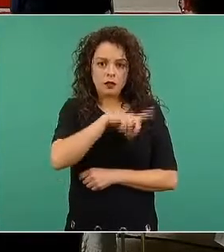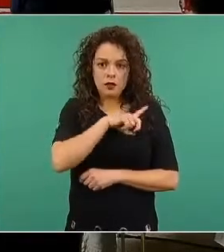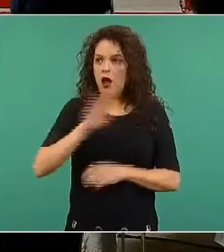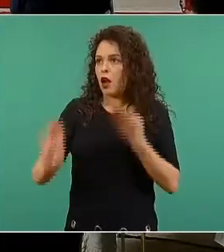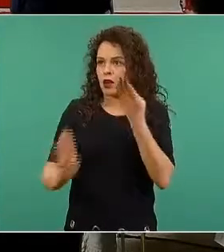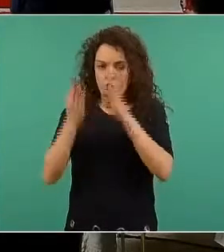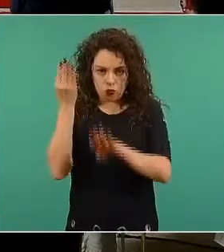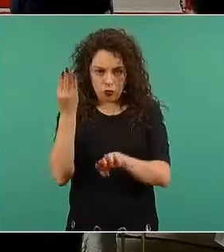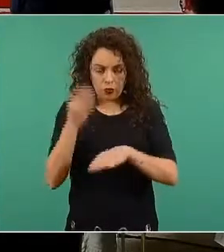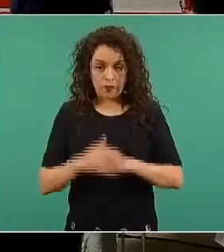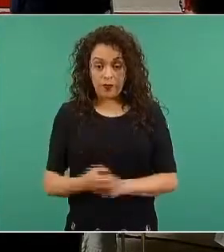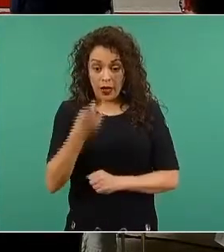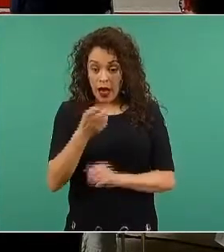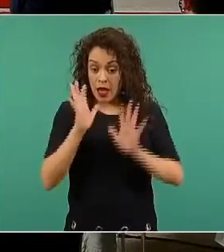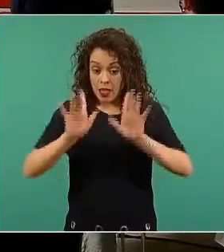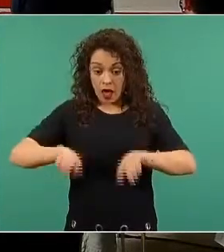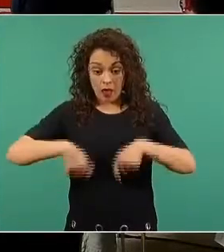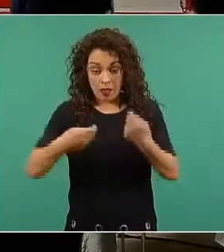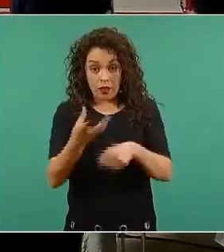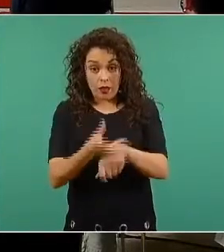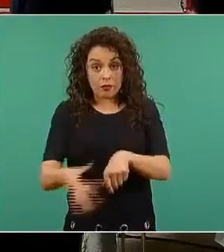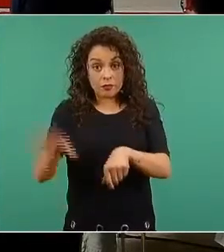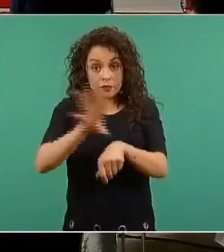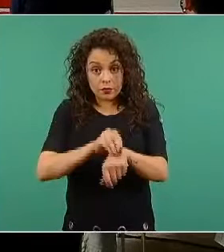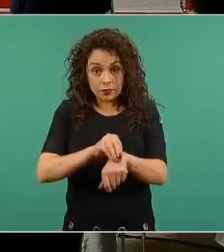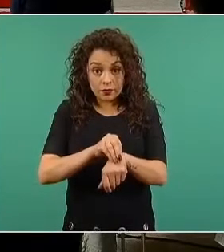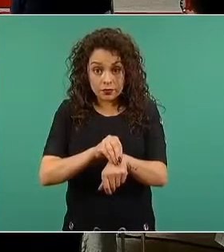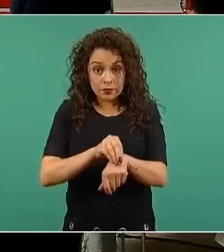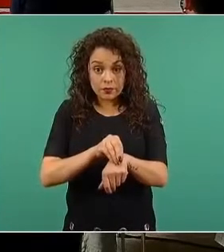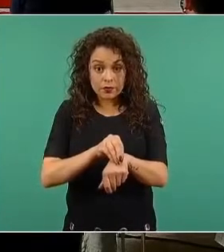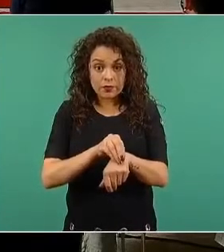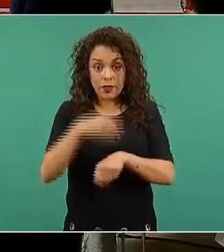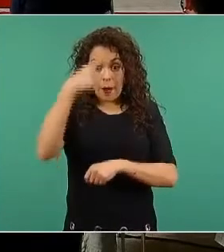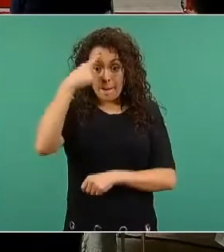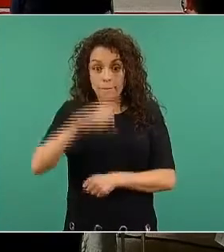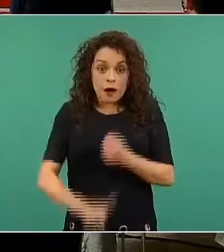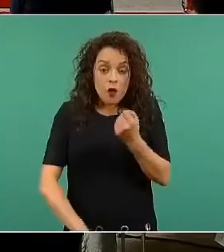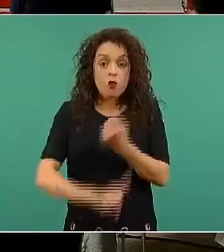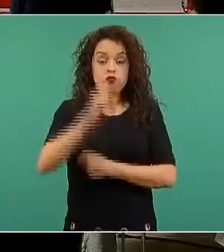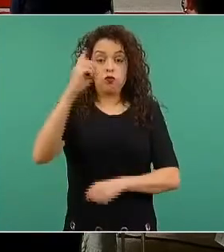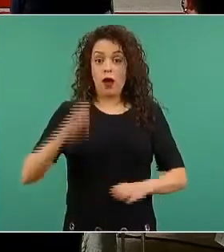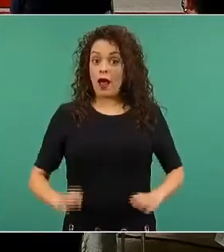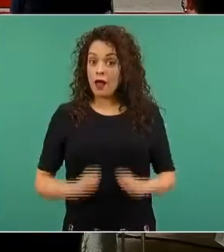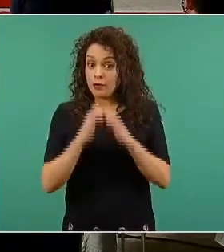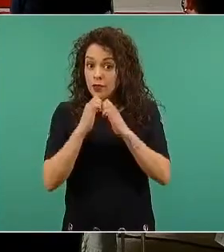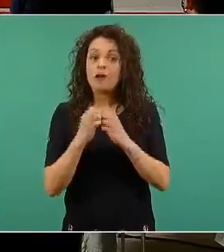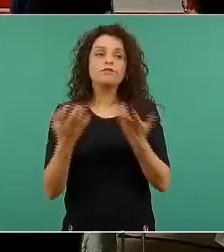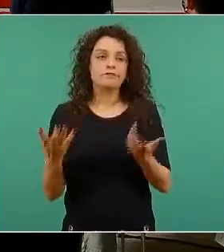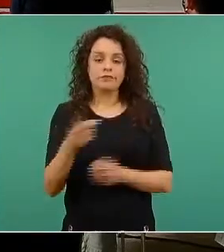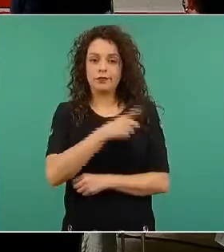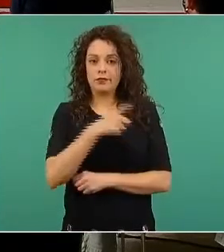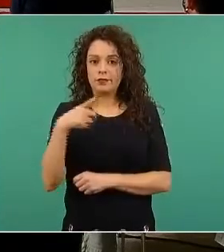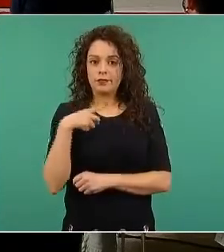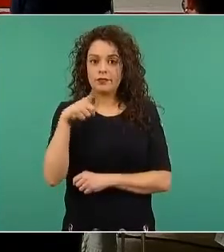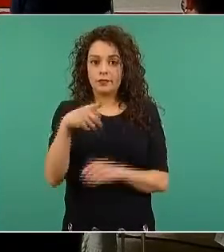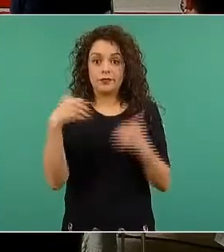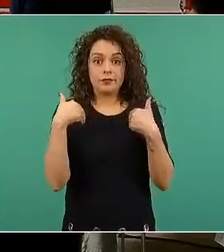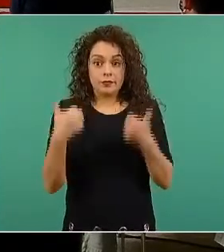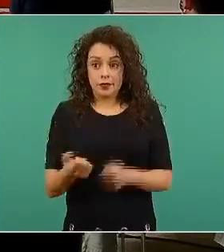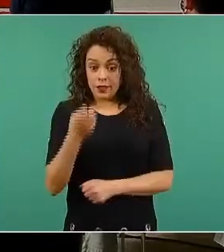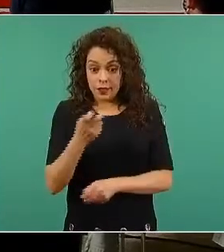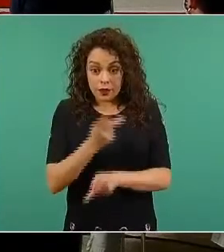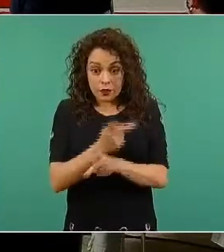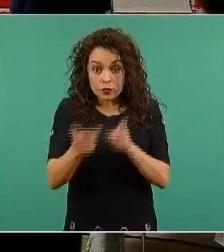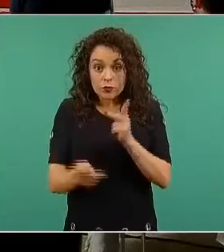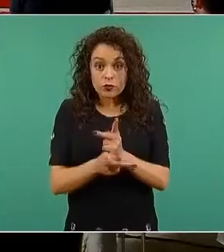Y con esa autorización de uso en una condición de emergencia, no hay que perder de vista que los productos no dejan de